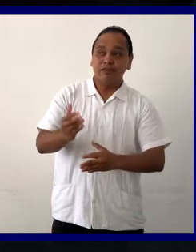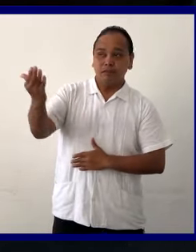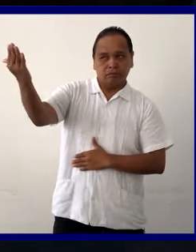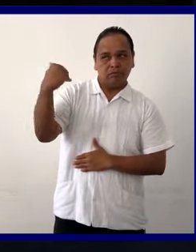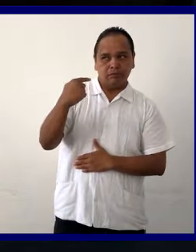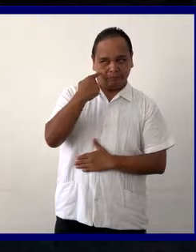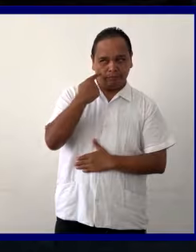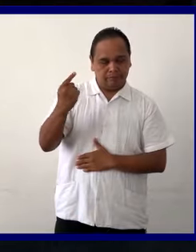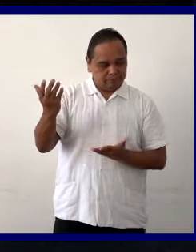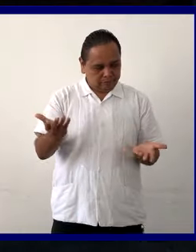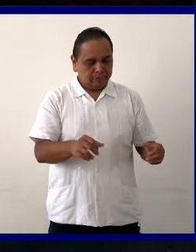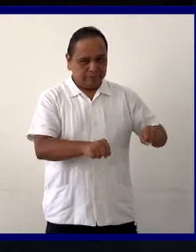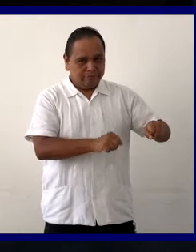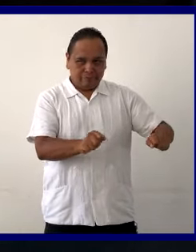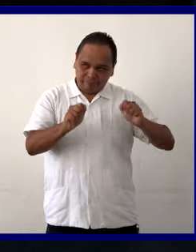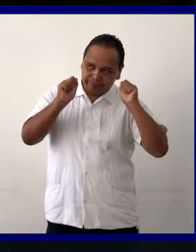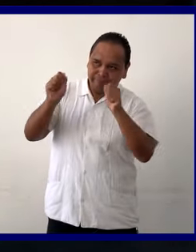recogerla al set de grabación.